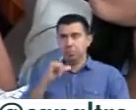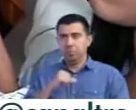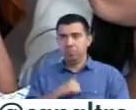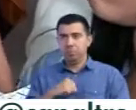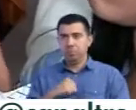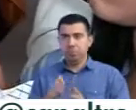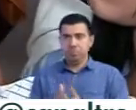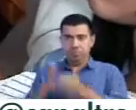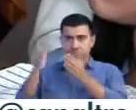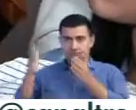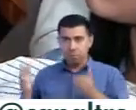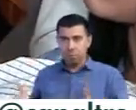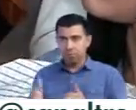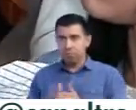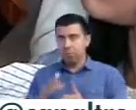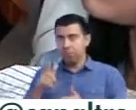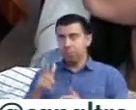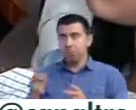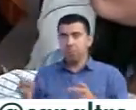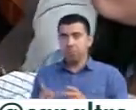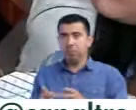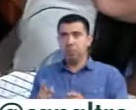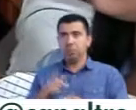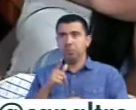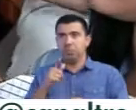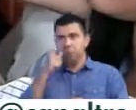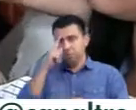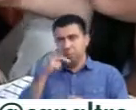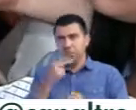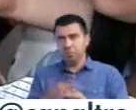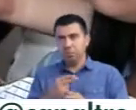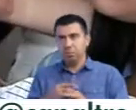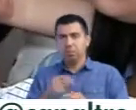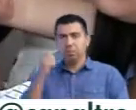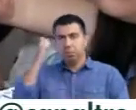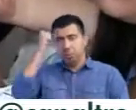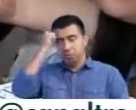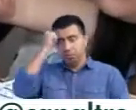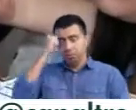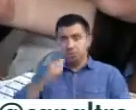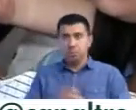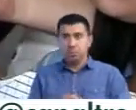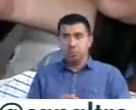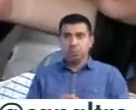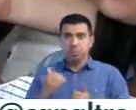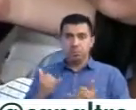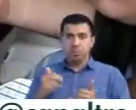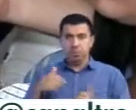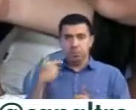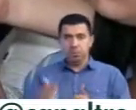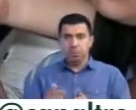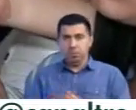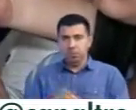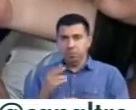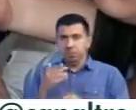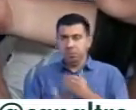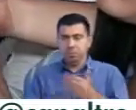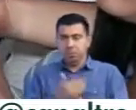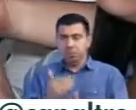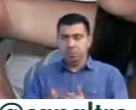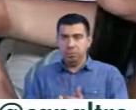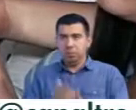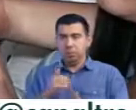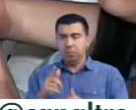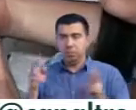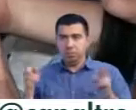espacios para poder nombrar los docentes ahora viene el otro proceso y es que en términos